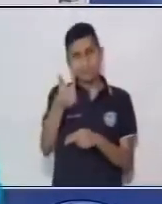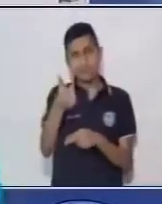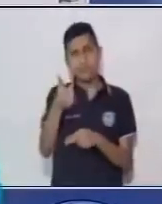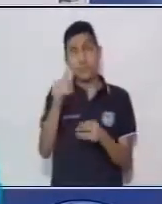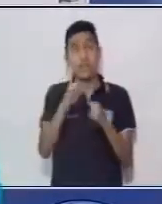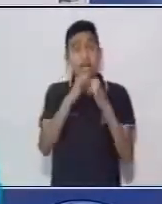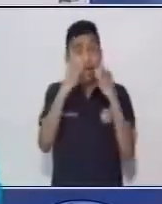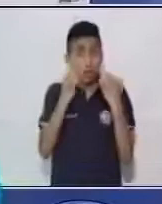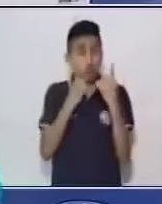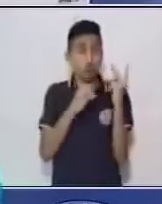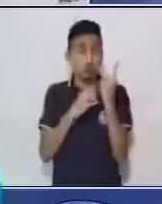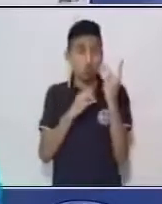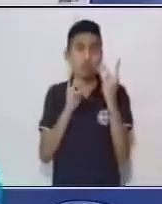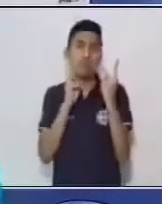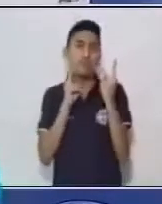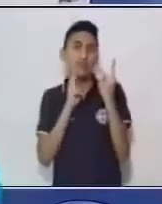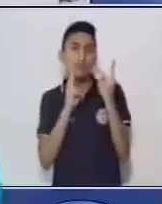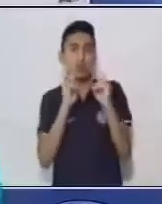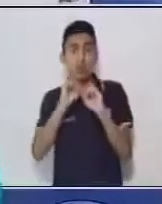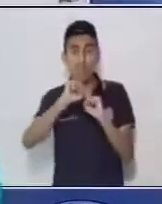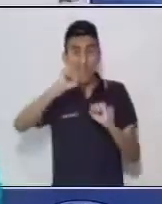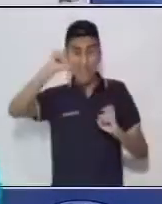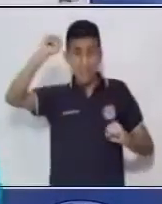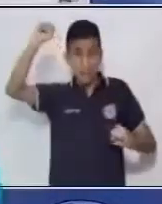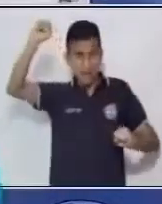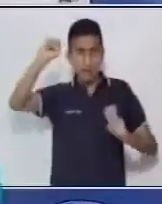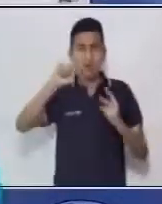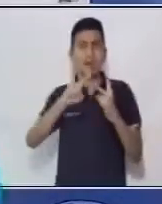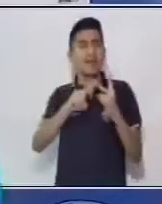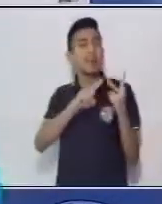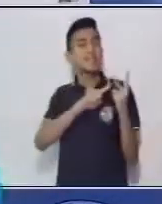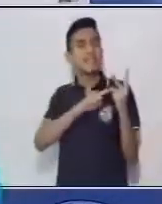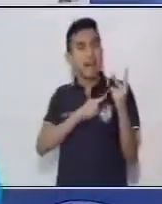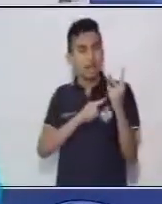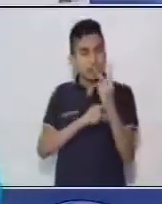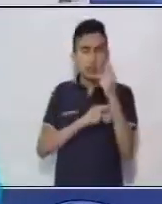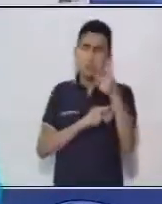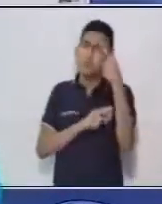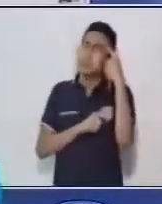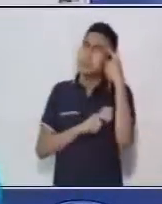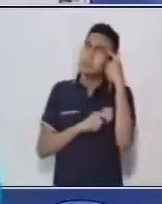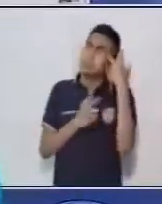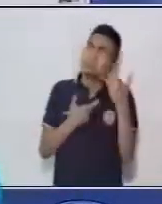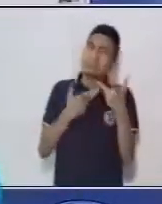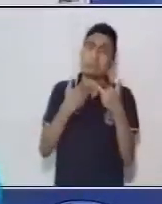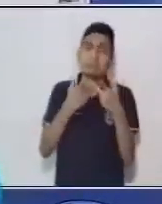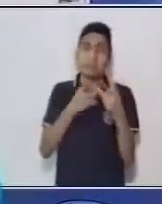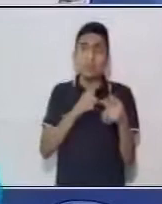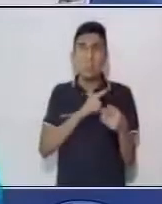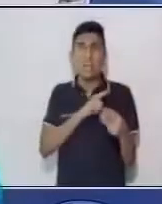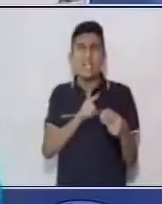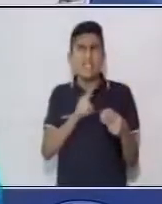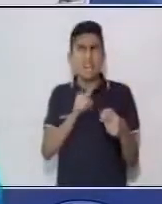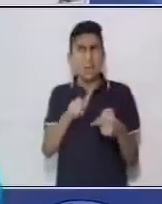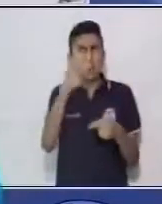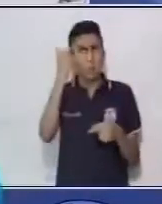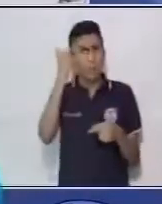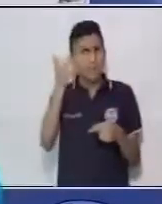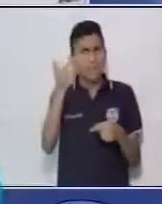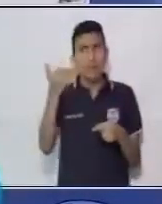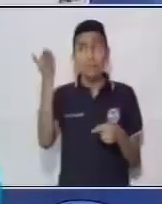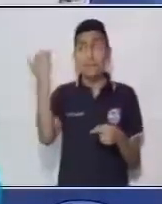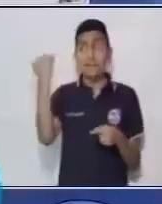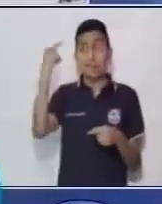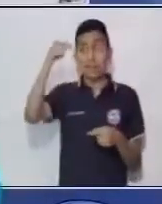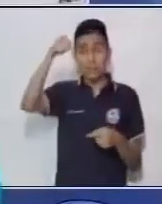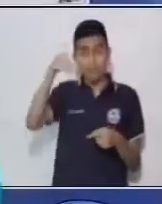Entonces nuestros dos verbos, despertó y estaba. Ahora piensa un poco. ¿Están en pasado, presente